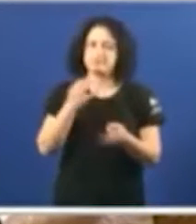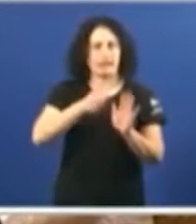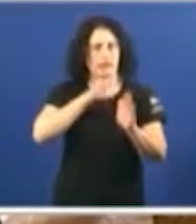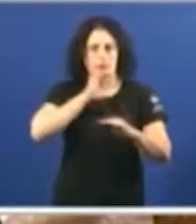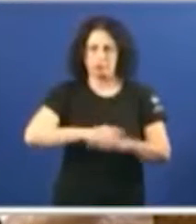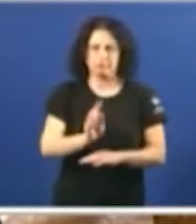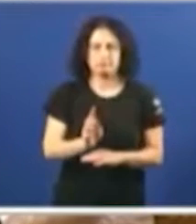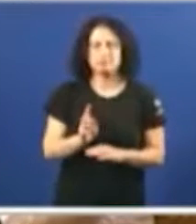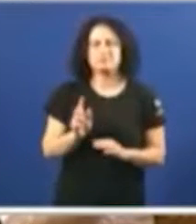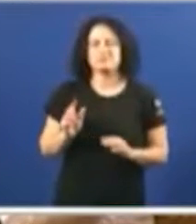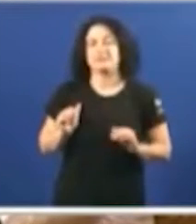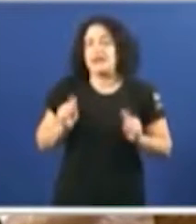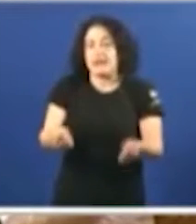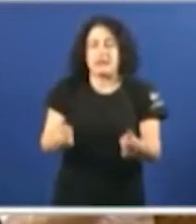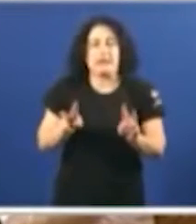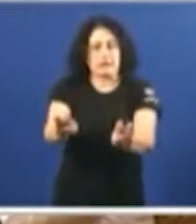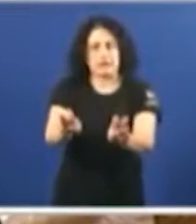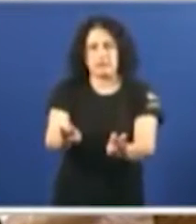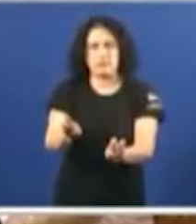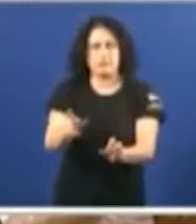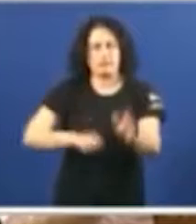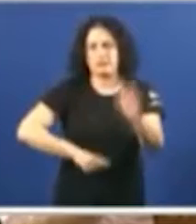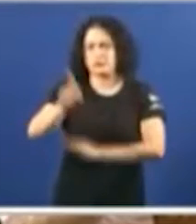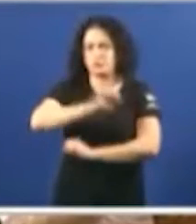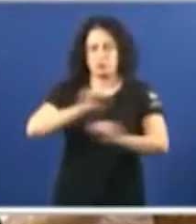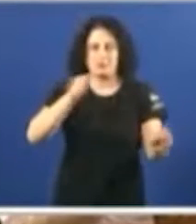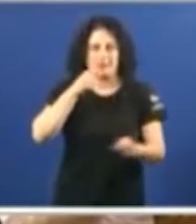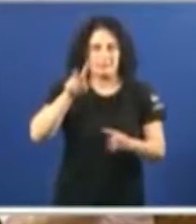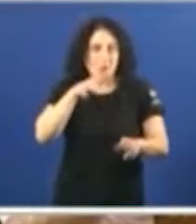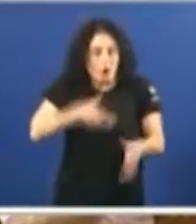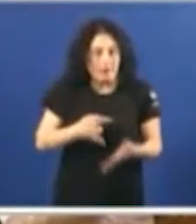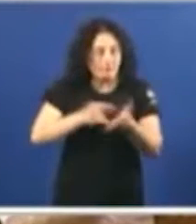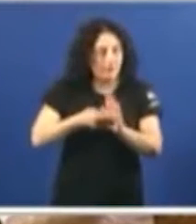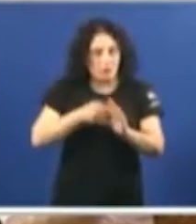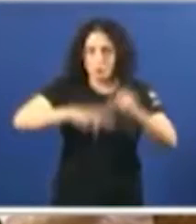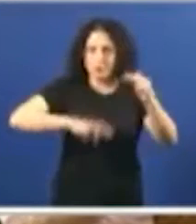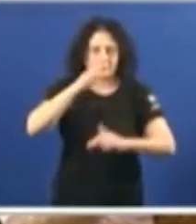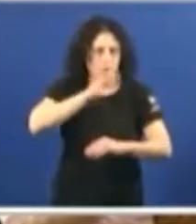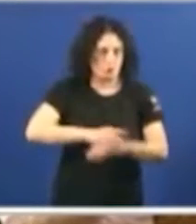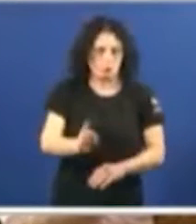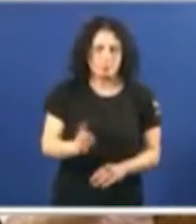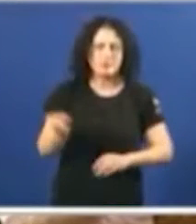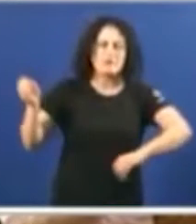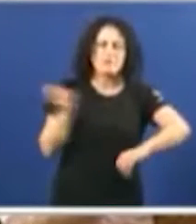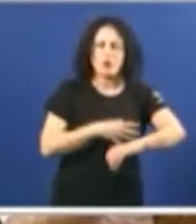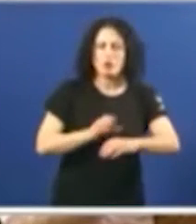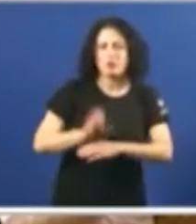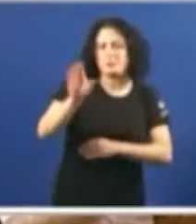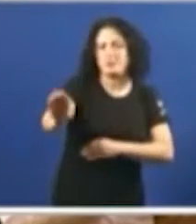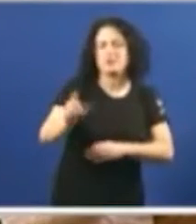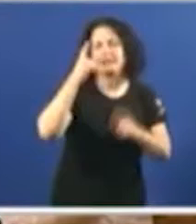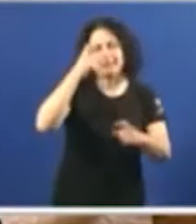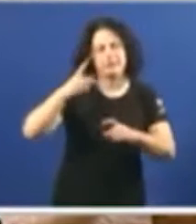Unha iniciativa imposible de desenvolver co vixente plan urbanístico da cidade. O Fondo de Investimento tenta eludir este plan